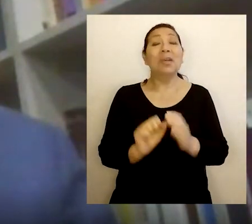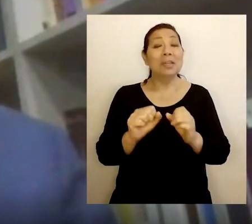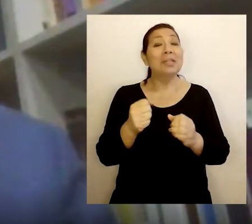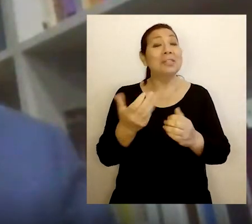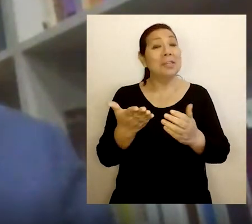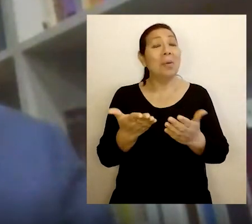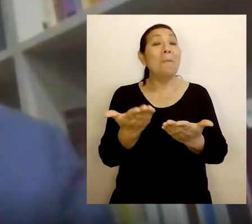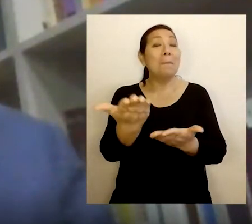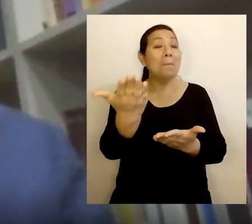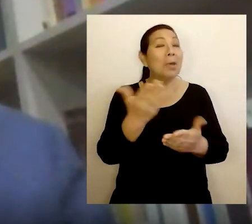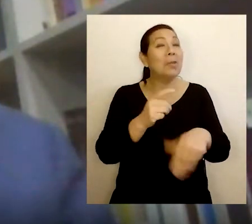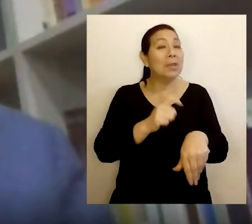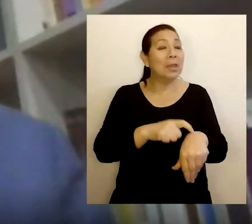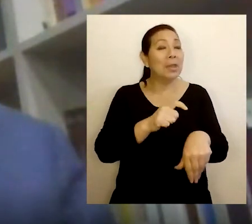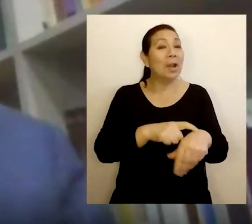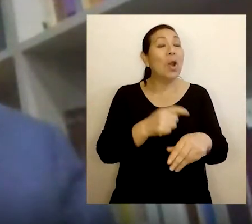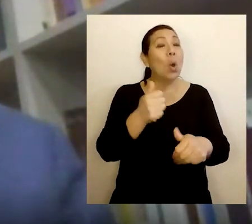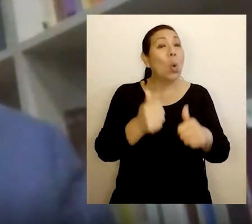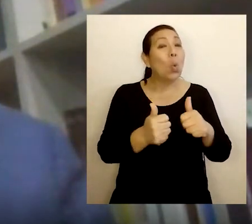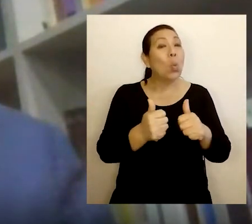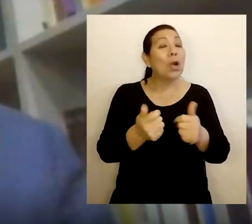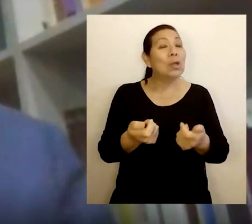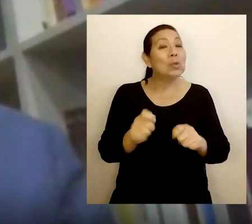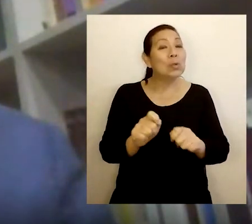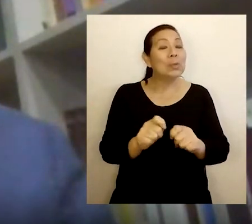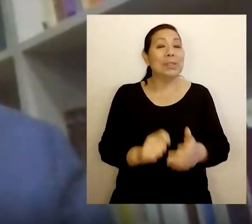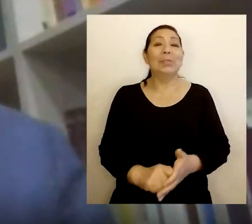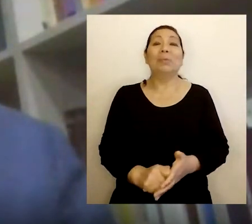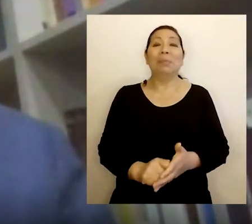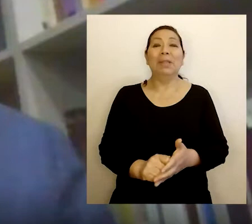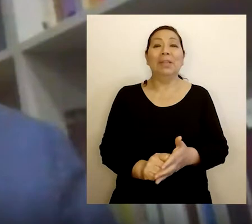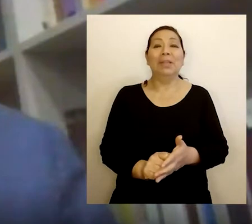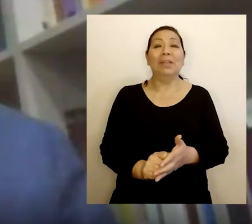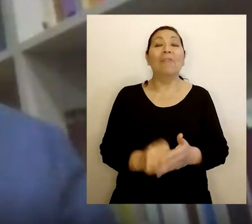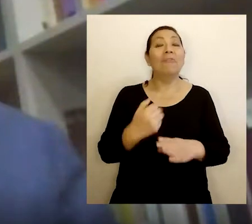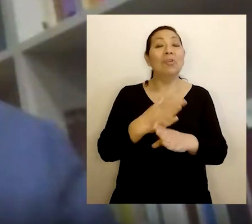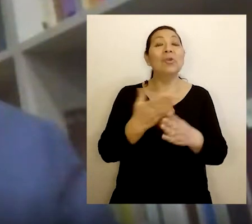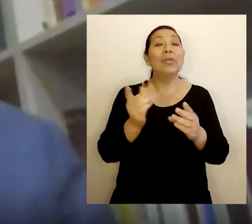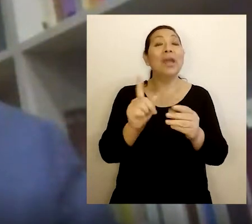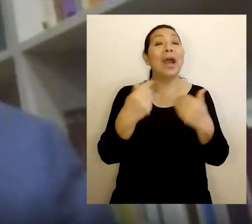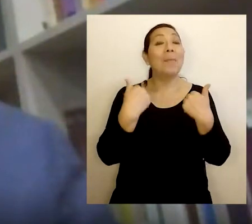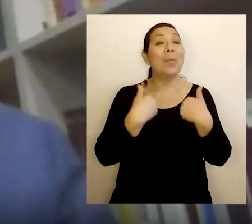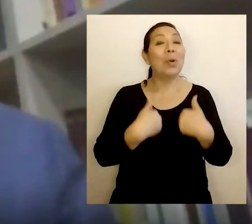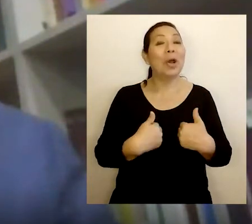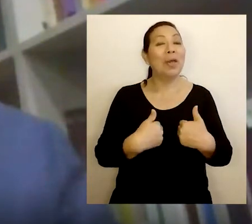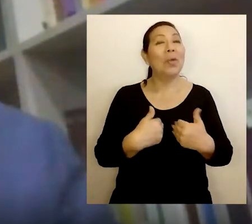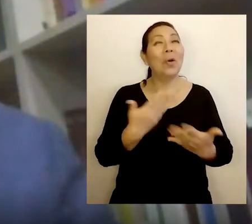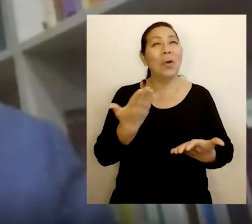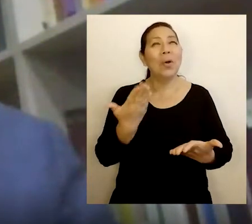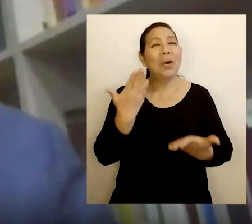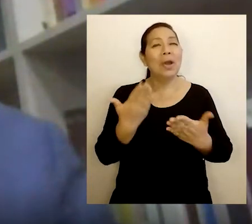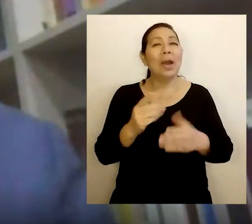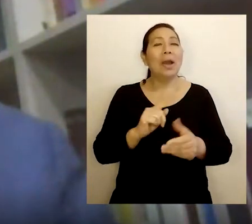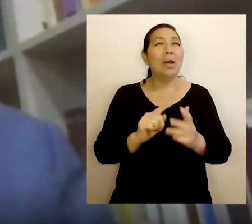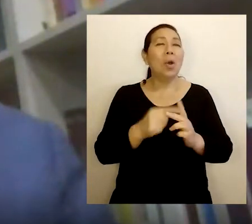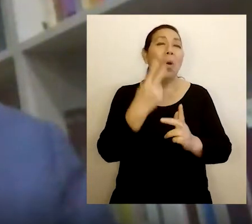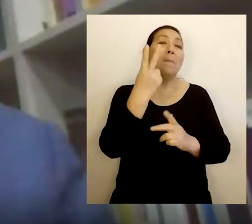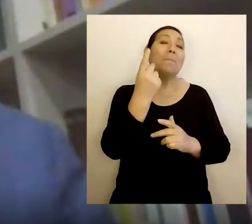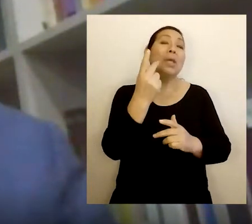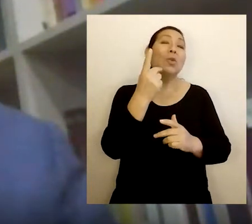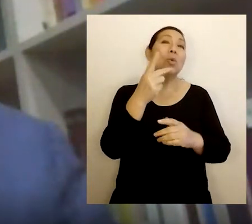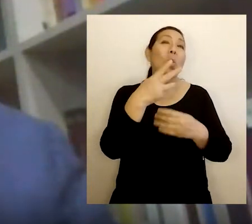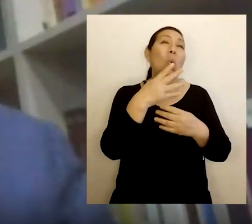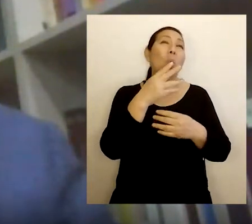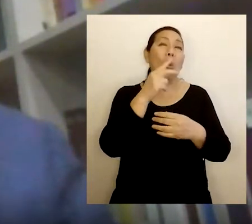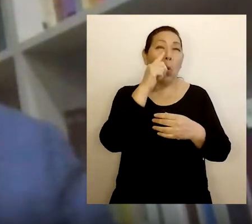existido un periodo en el cual ha sido suspendido en el ejercicio de la función de abogado. Esto ha sido a partir del 21